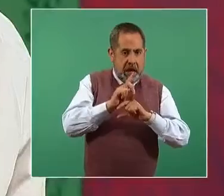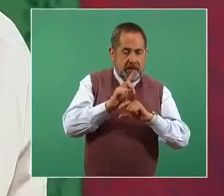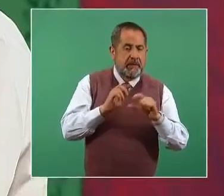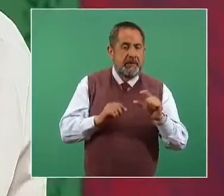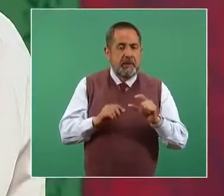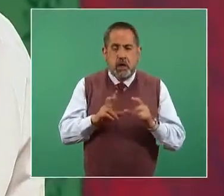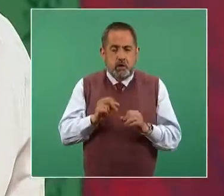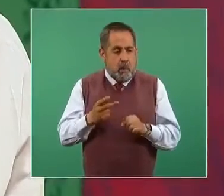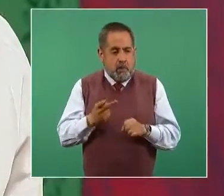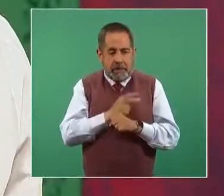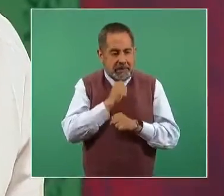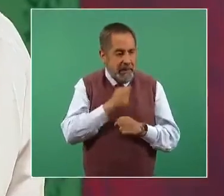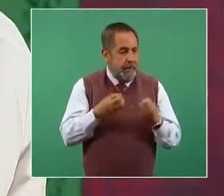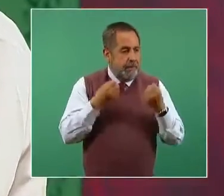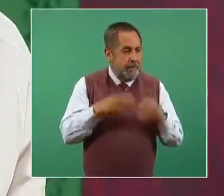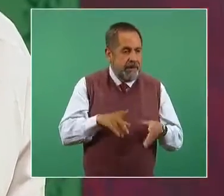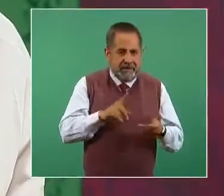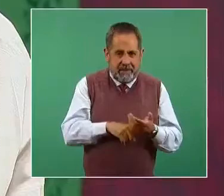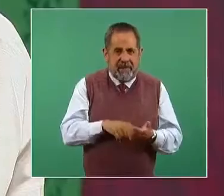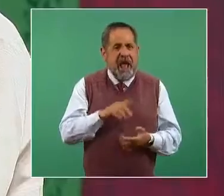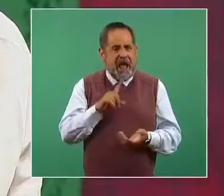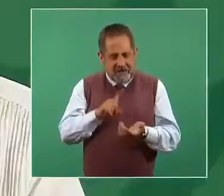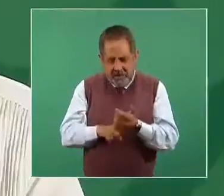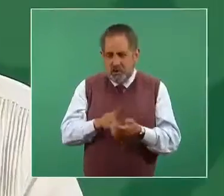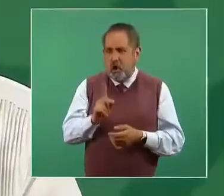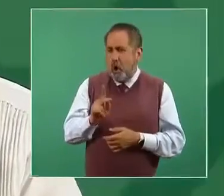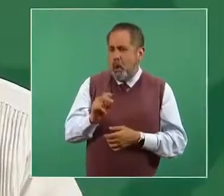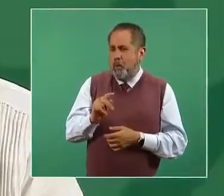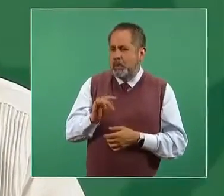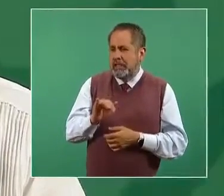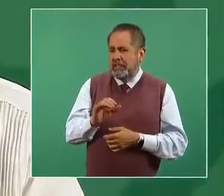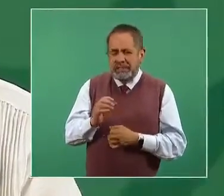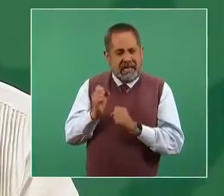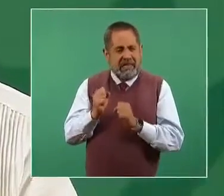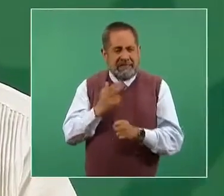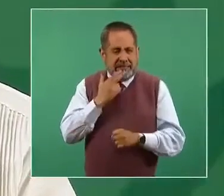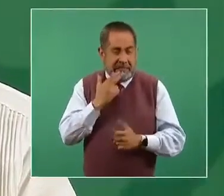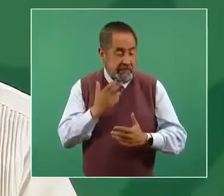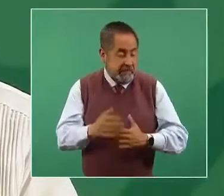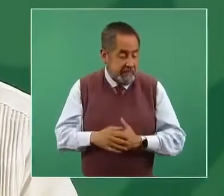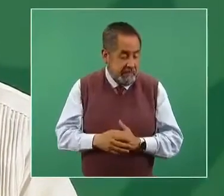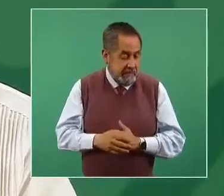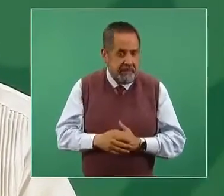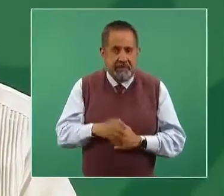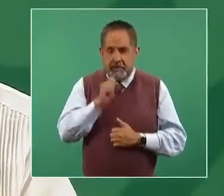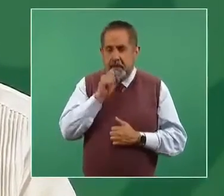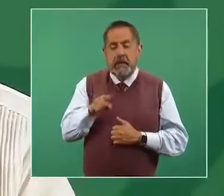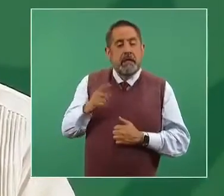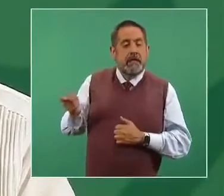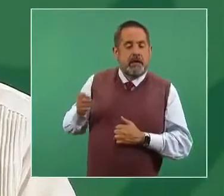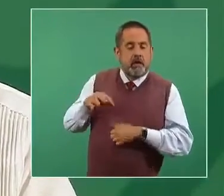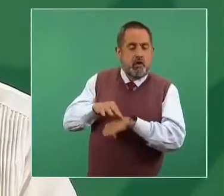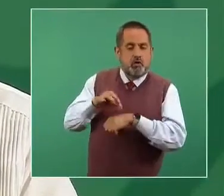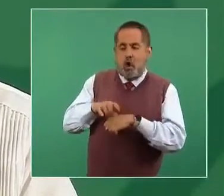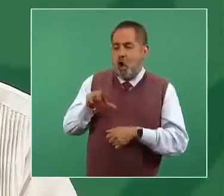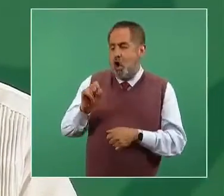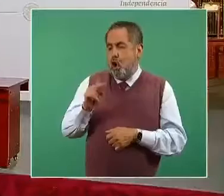no se afecta la potencia del producto. Entonces, como explicaba también Ruy,